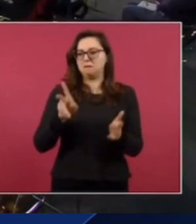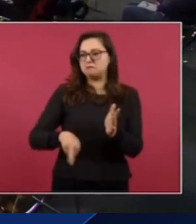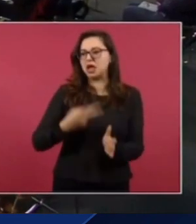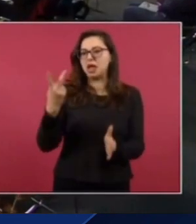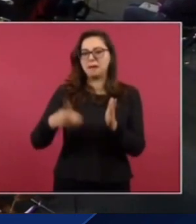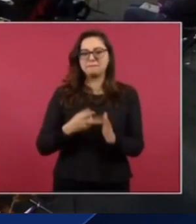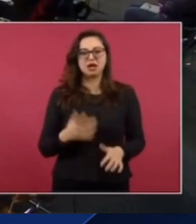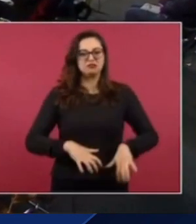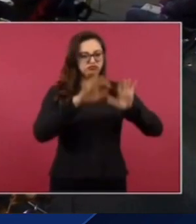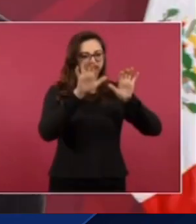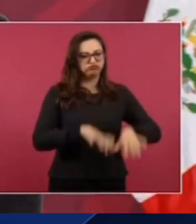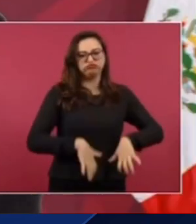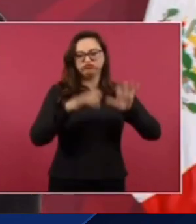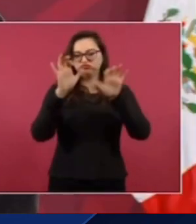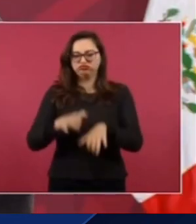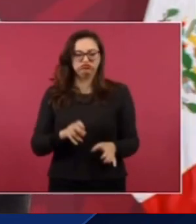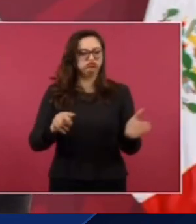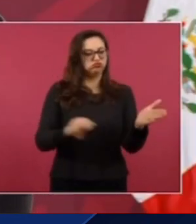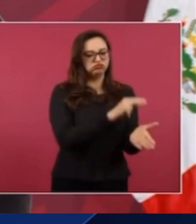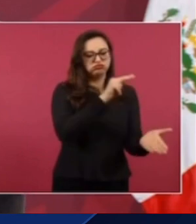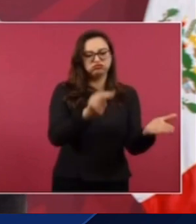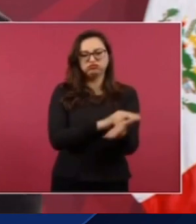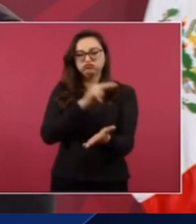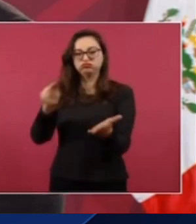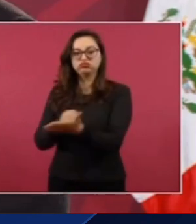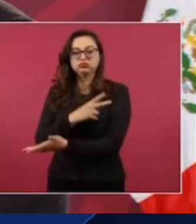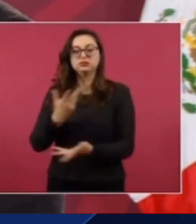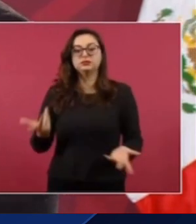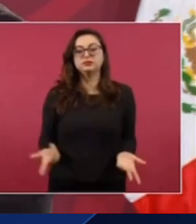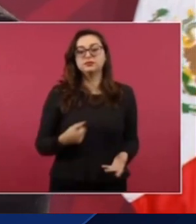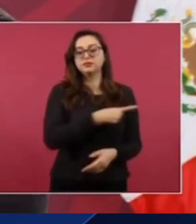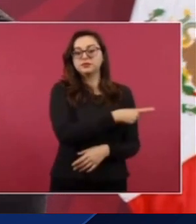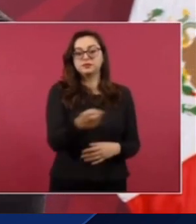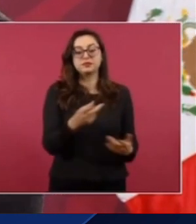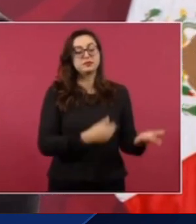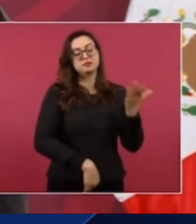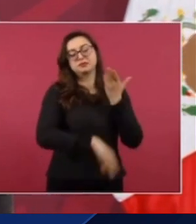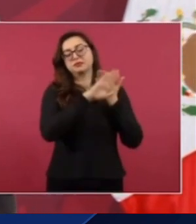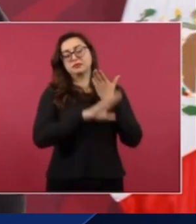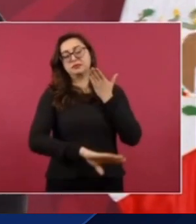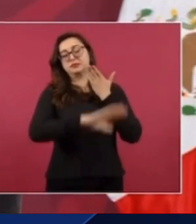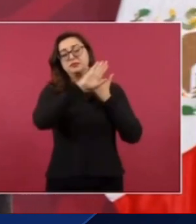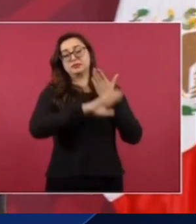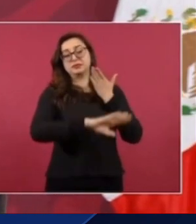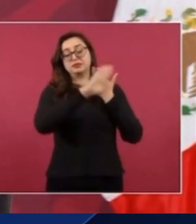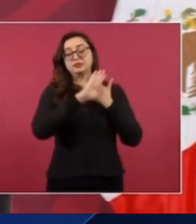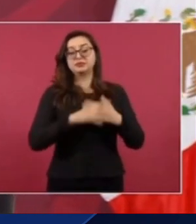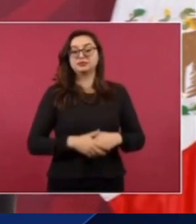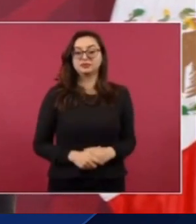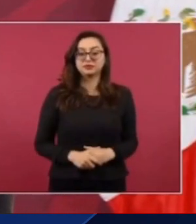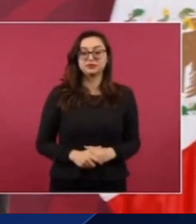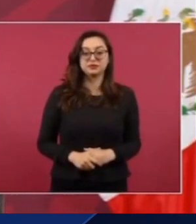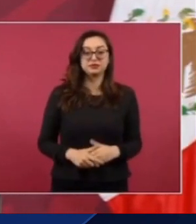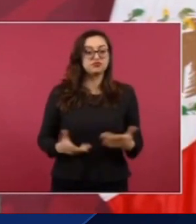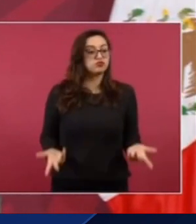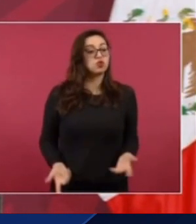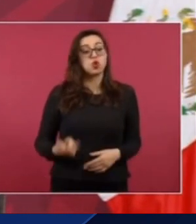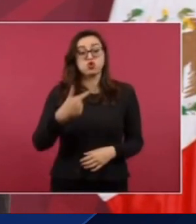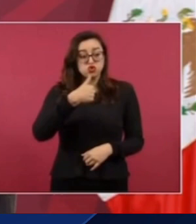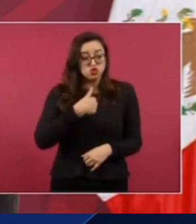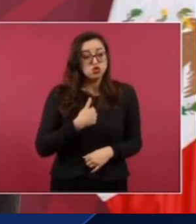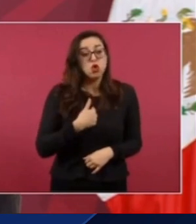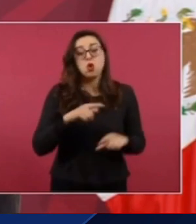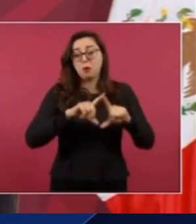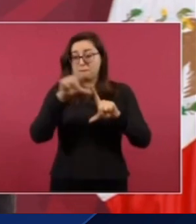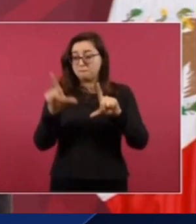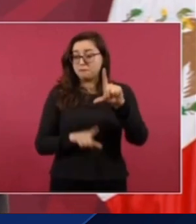Cómo le dicen coloquialmente algunos mexicanos cabecita de algodón habladores bueno casi casi les dijo así habladores no sean